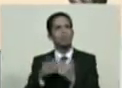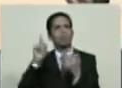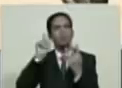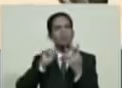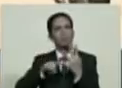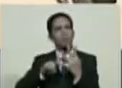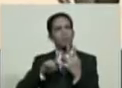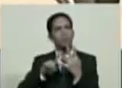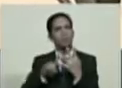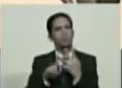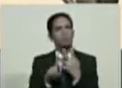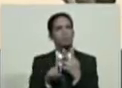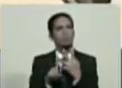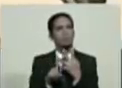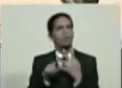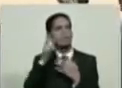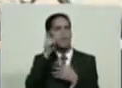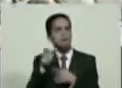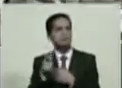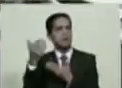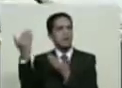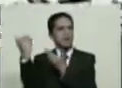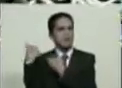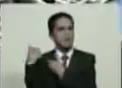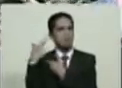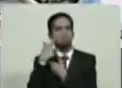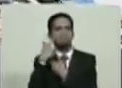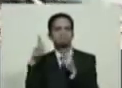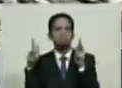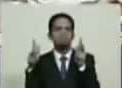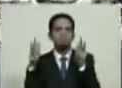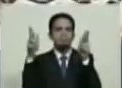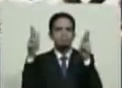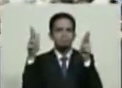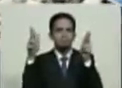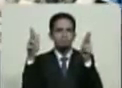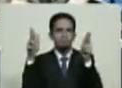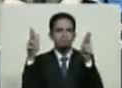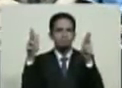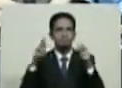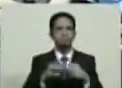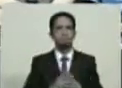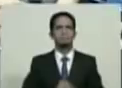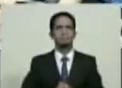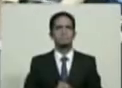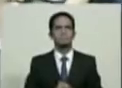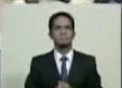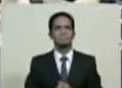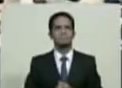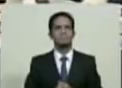Montiel, era el que realizaba los cortes de todos estos conductores.